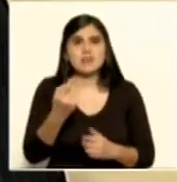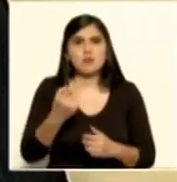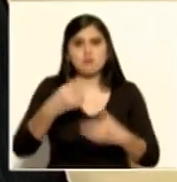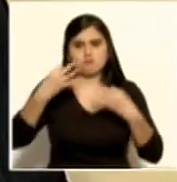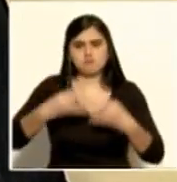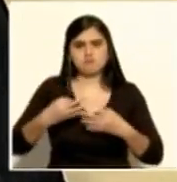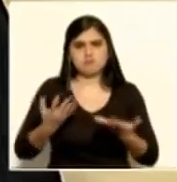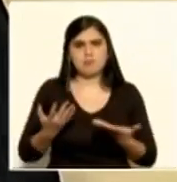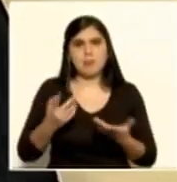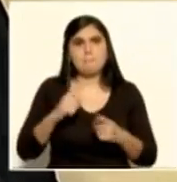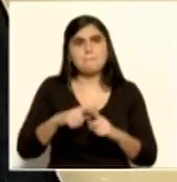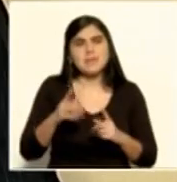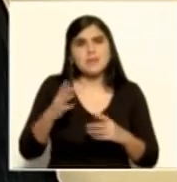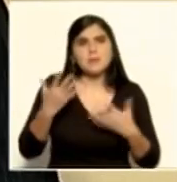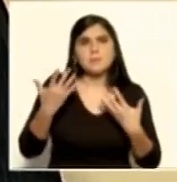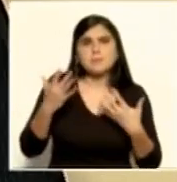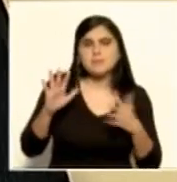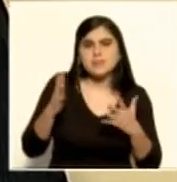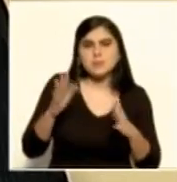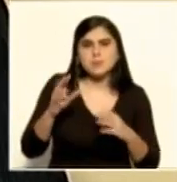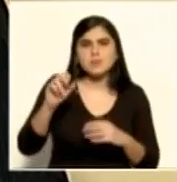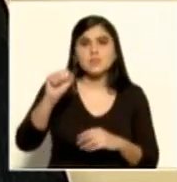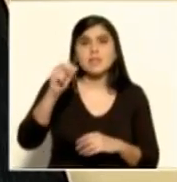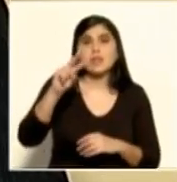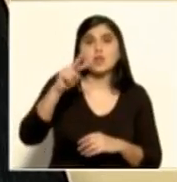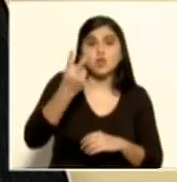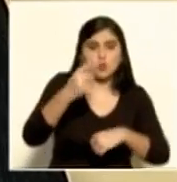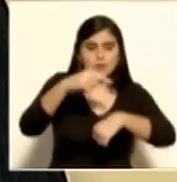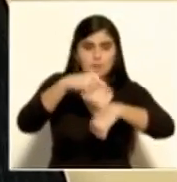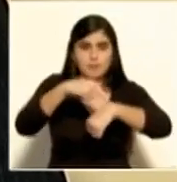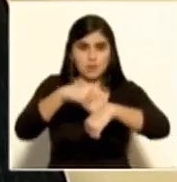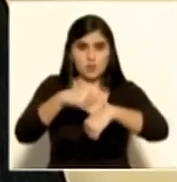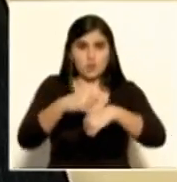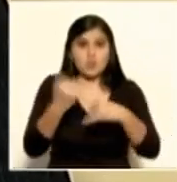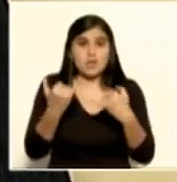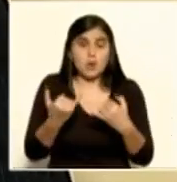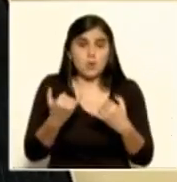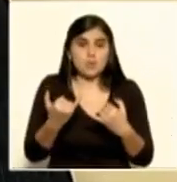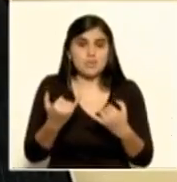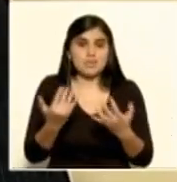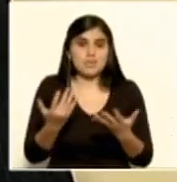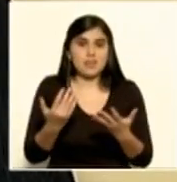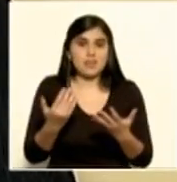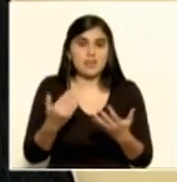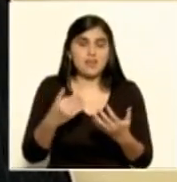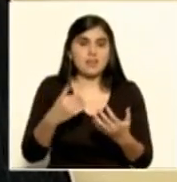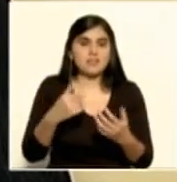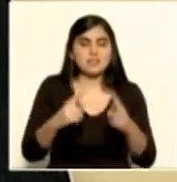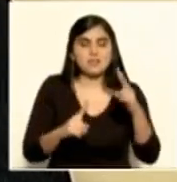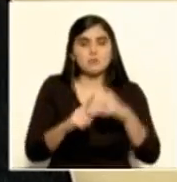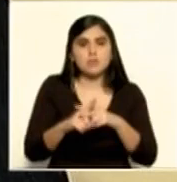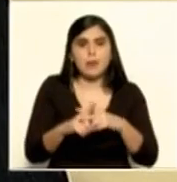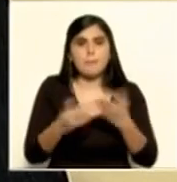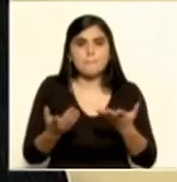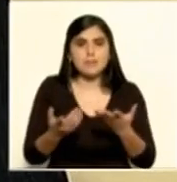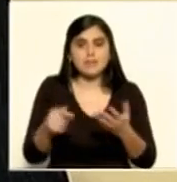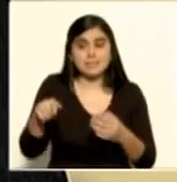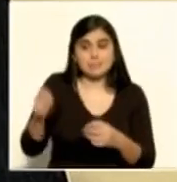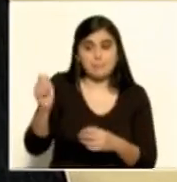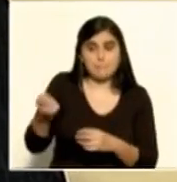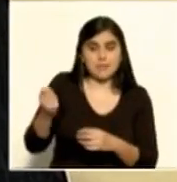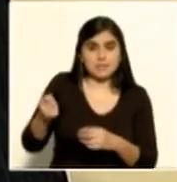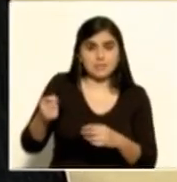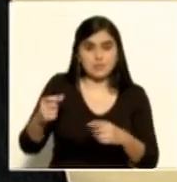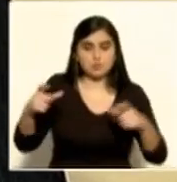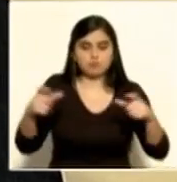posiblemente sea el doble del periodo que estamos tomando en consideración para esta restricción mayor que estamos aplicando, o sea, este martillo en Agam.